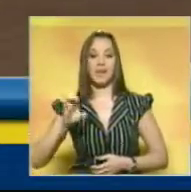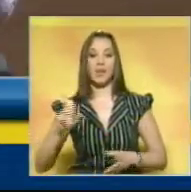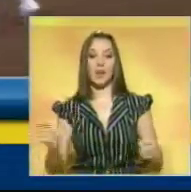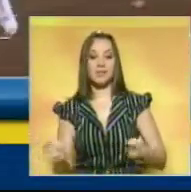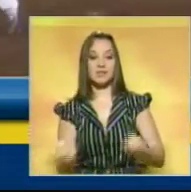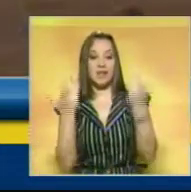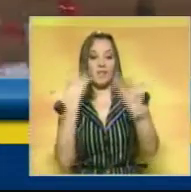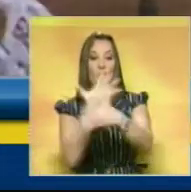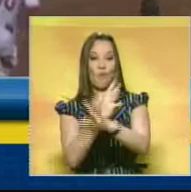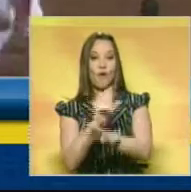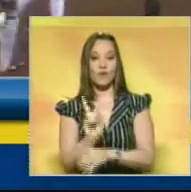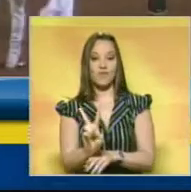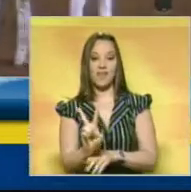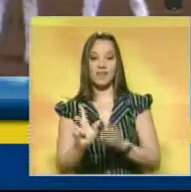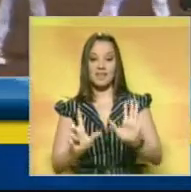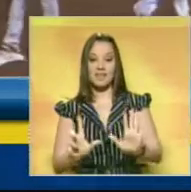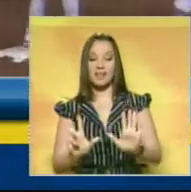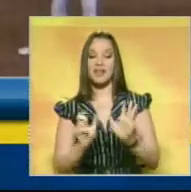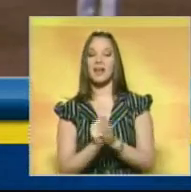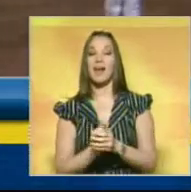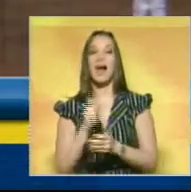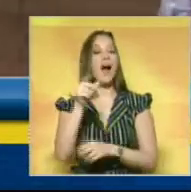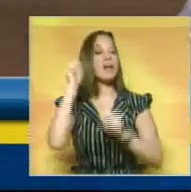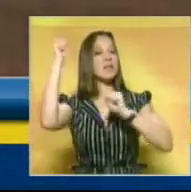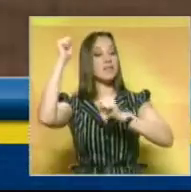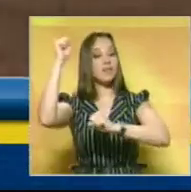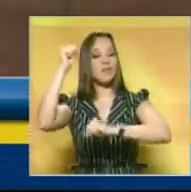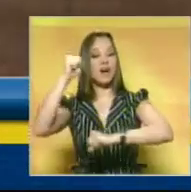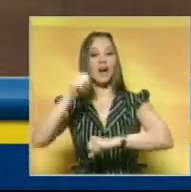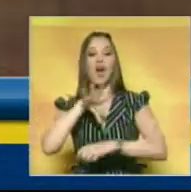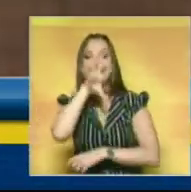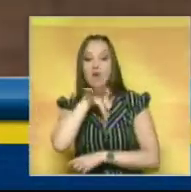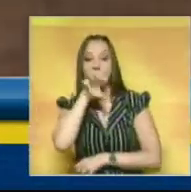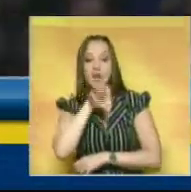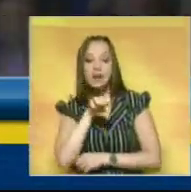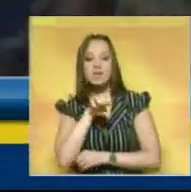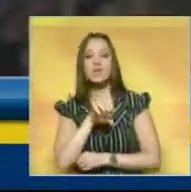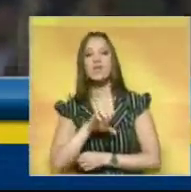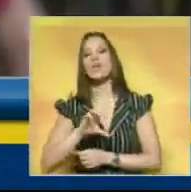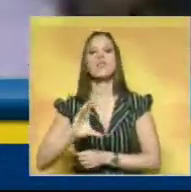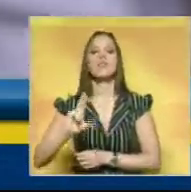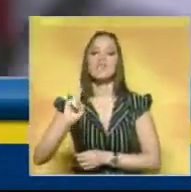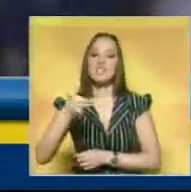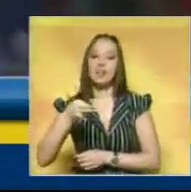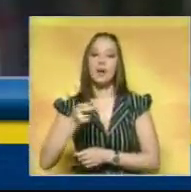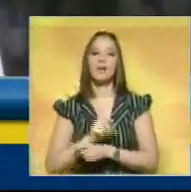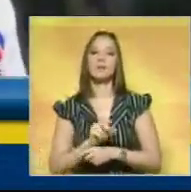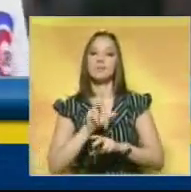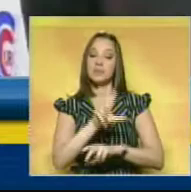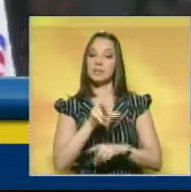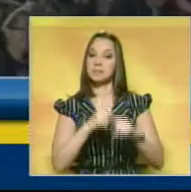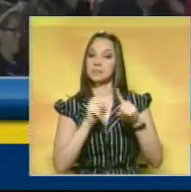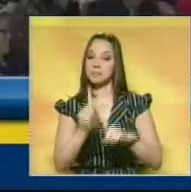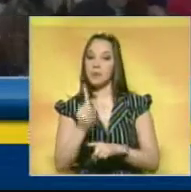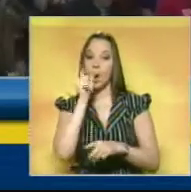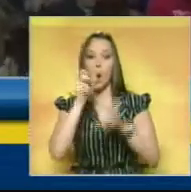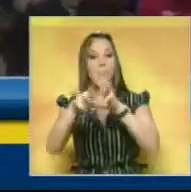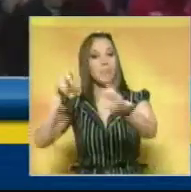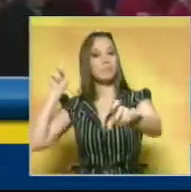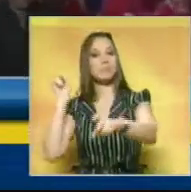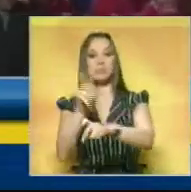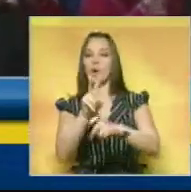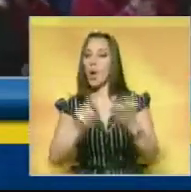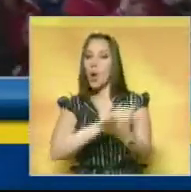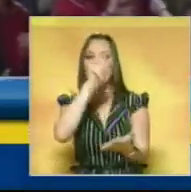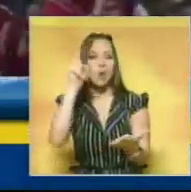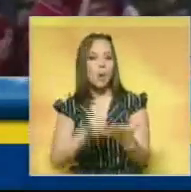juego 27 de la temporada para él en el triunfo de los Cachorros de Chicago ante los Cardenales de San Luis, una victoria de 3 carreras por 1. Rondón lanzó una entrada completa,